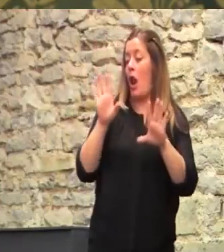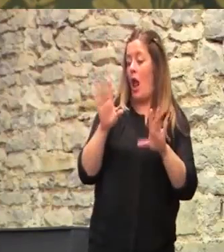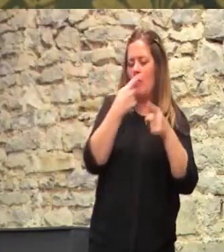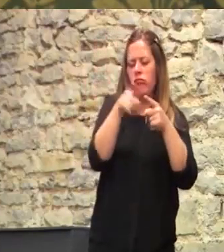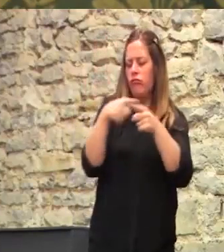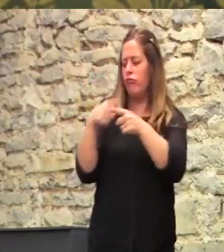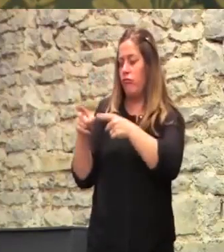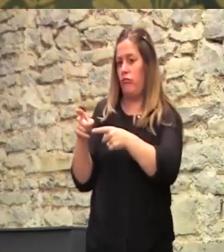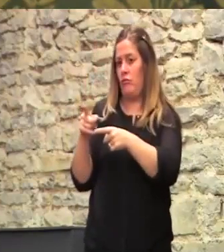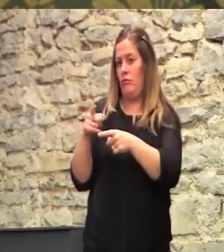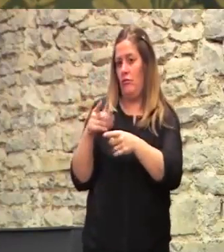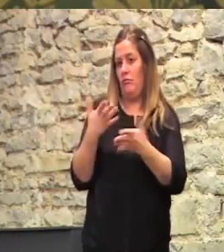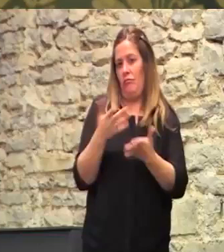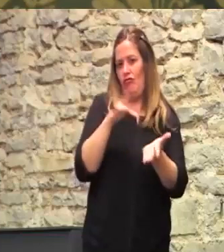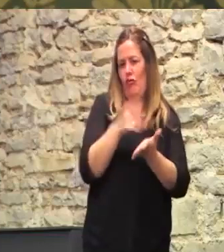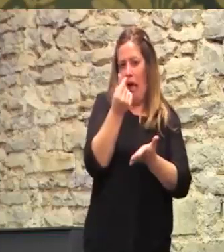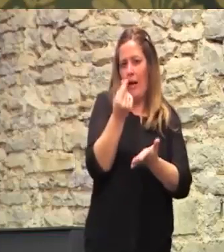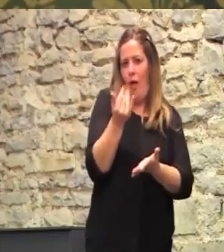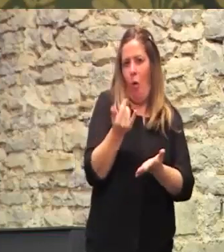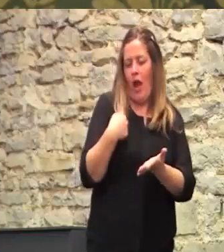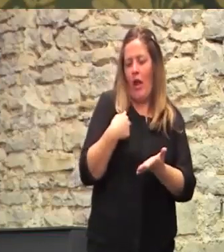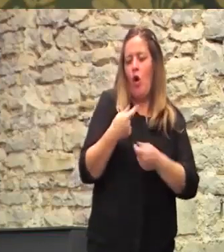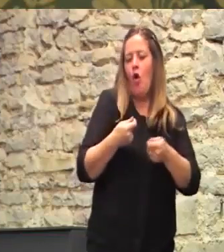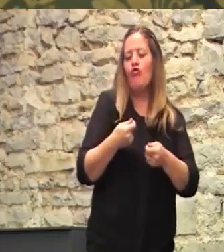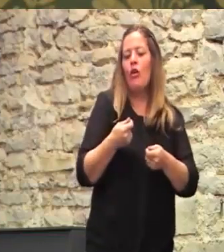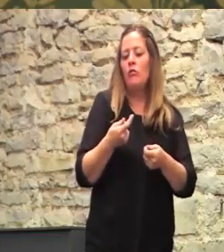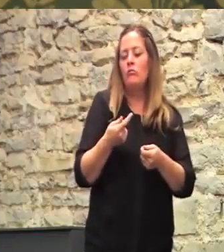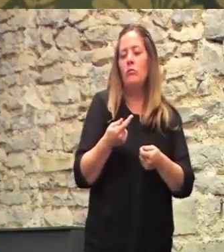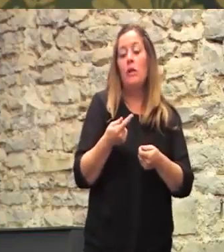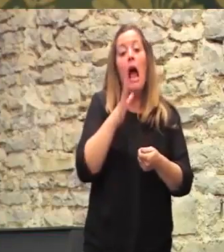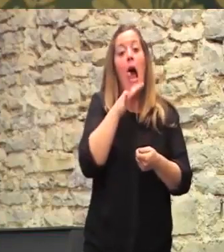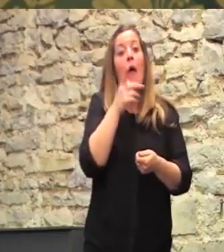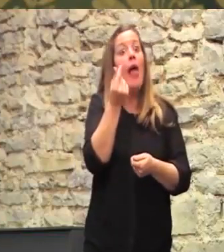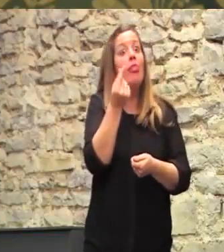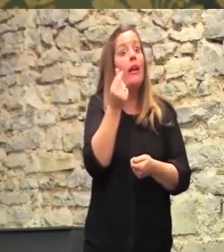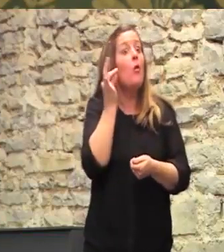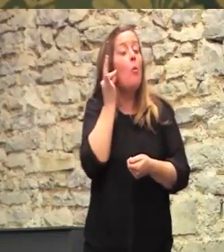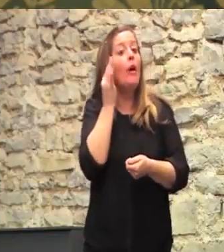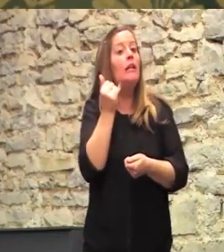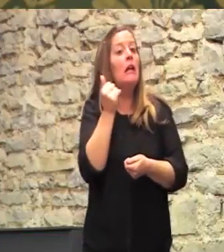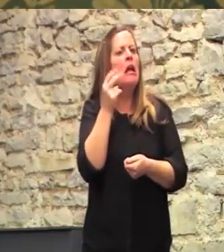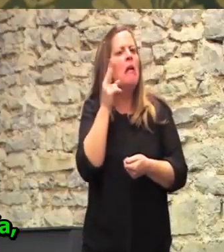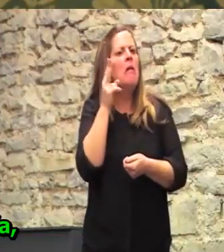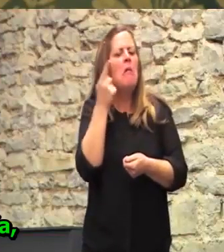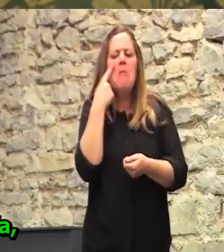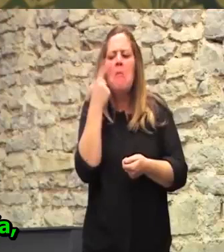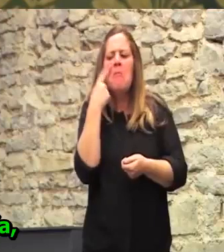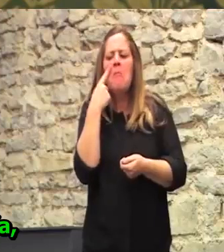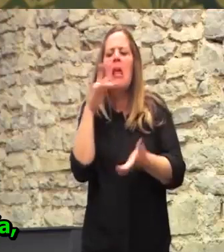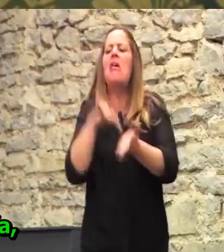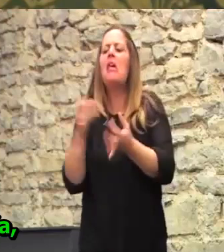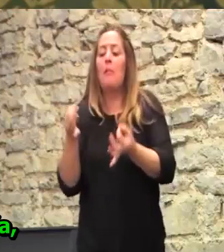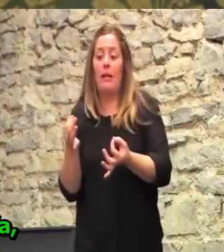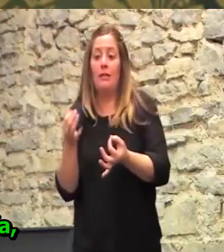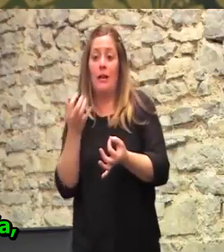entonces este dije bueno veamos que nos pasan a las mujeres con el dinero y nos pasan muchas cosas una de éstas